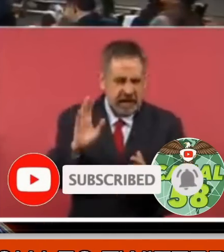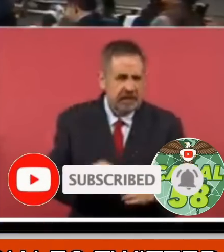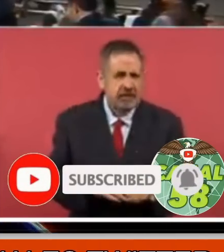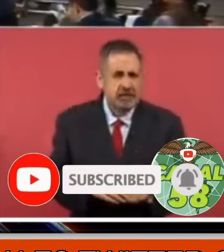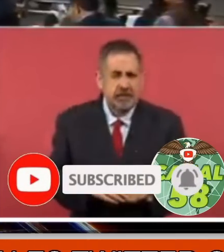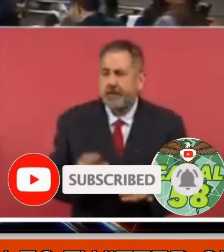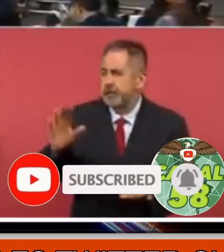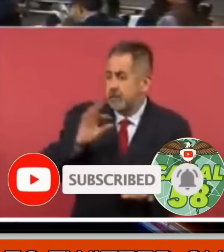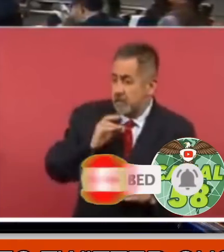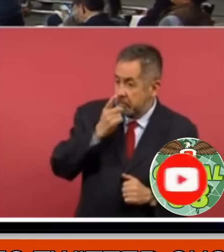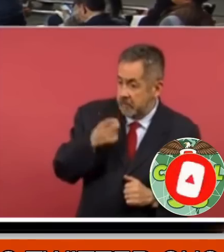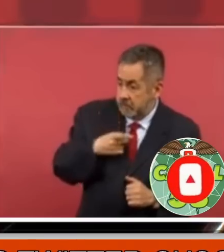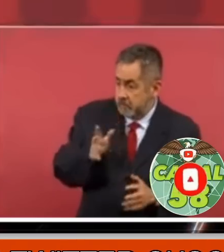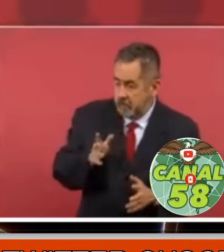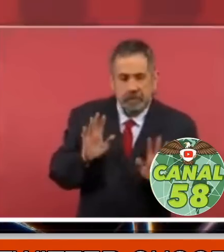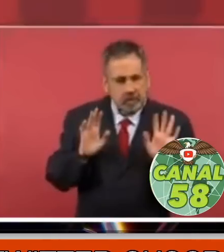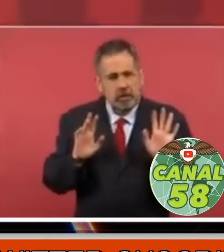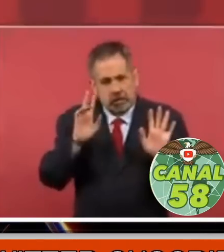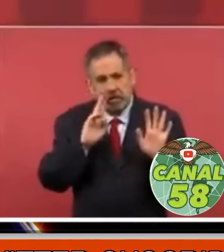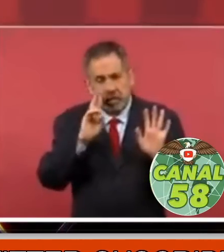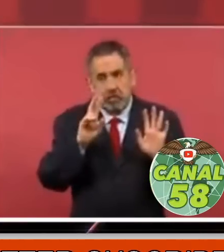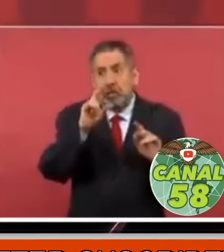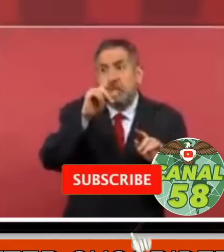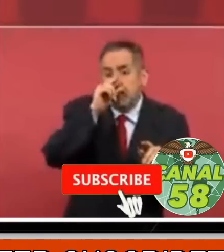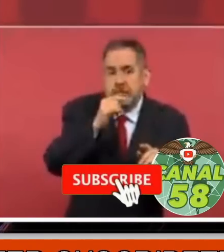me han dicho eso, pero de todas maneras, para no